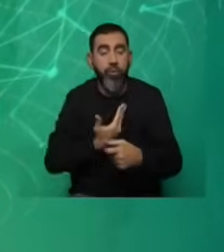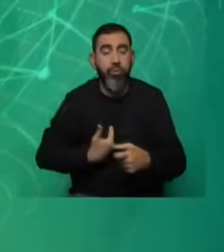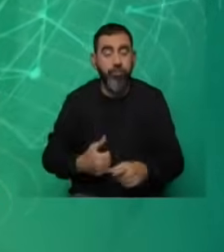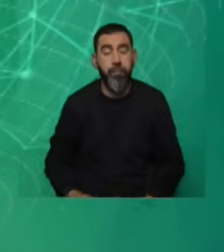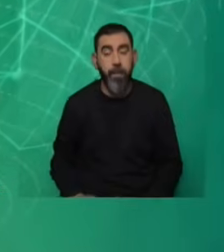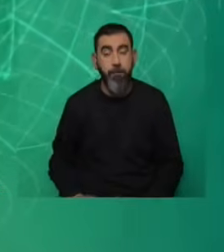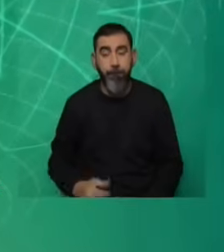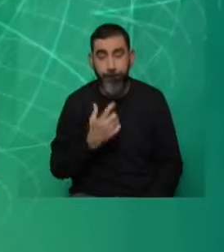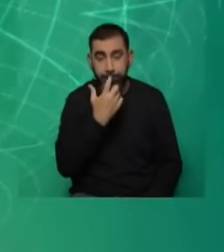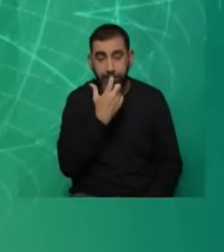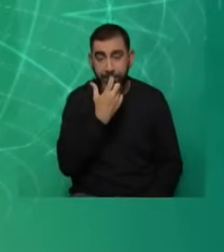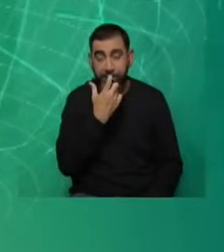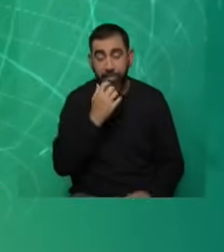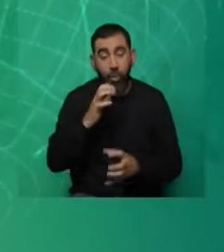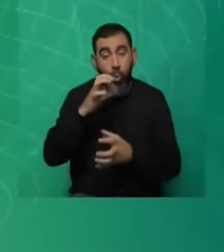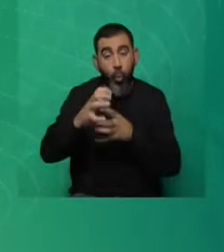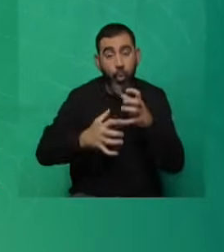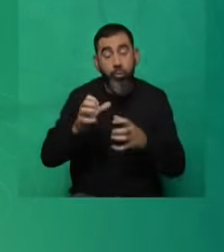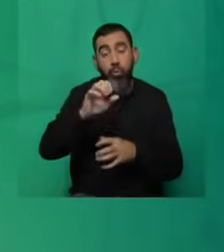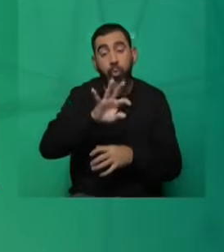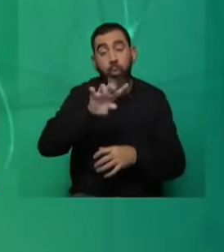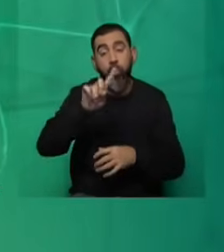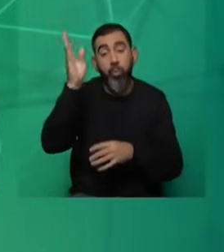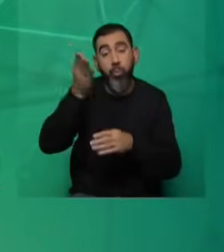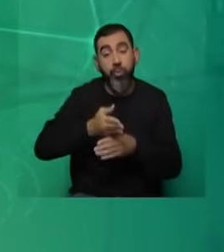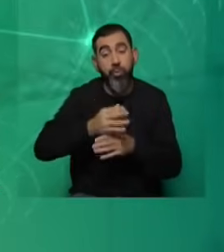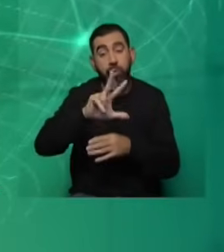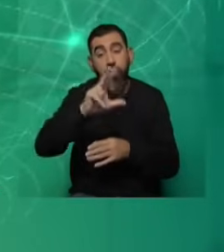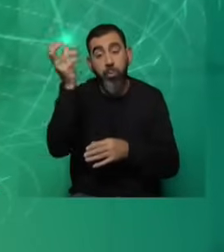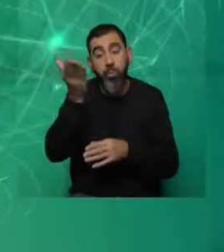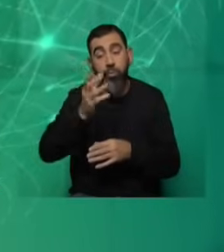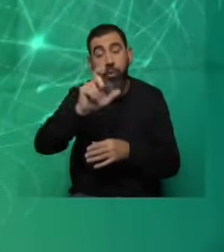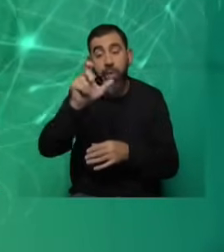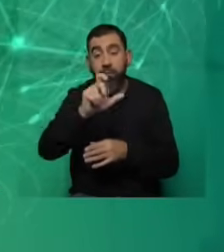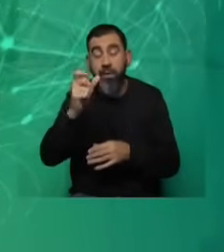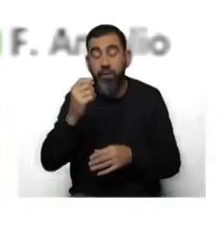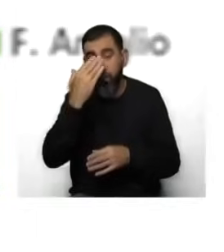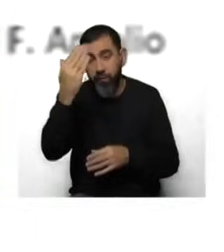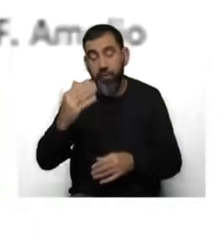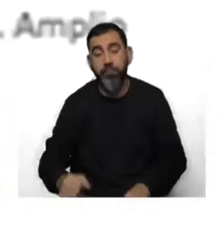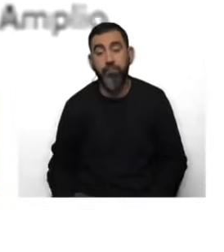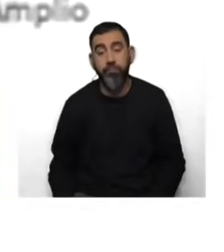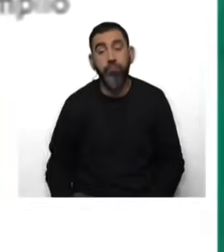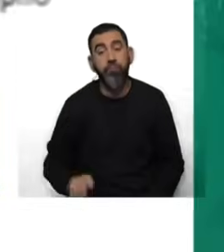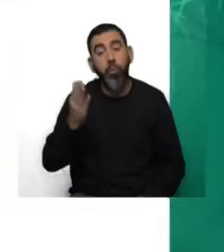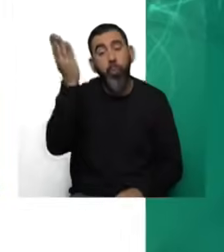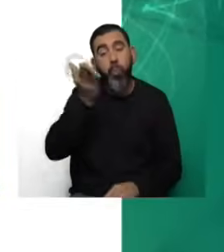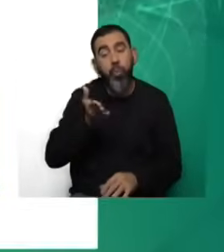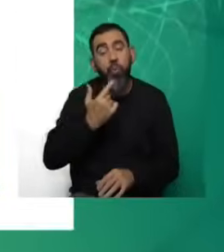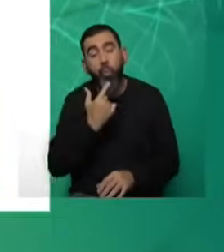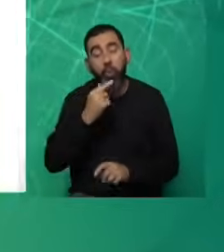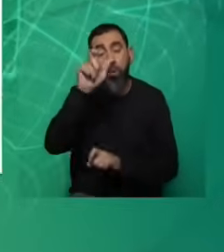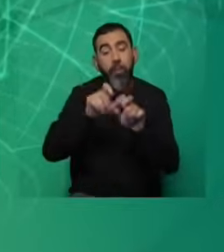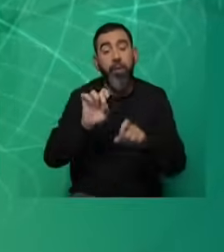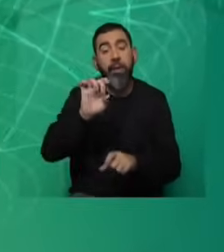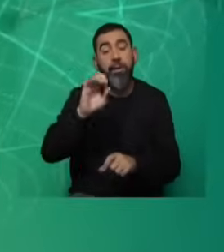de esta forma la coalición multicolor totaliza 41 Tres puntos por debajo de la oposición el porcentaje de personas indecisas se ubica